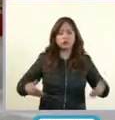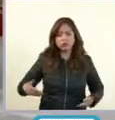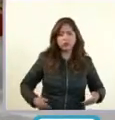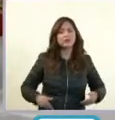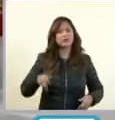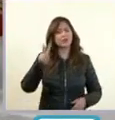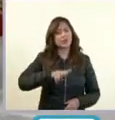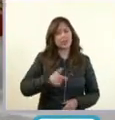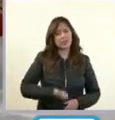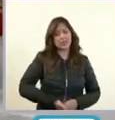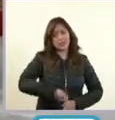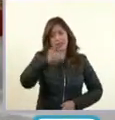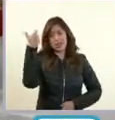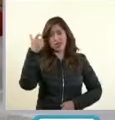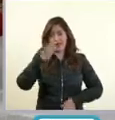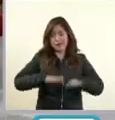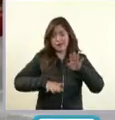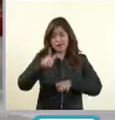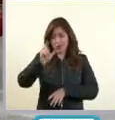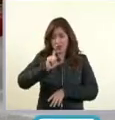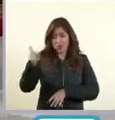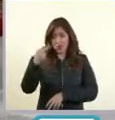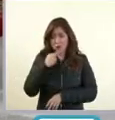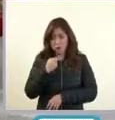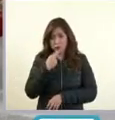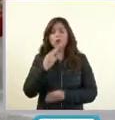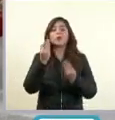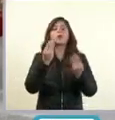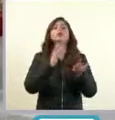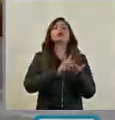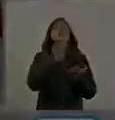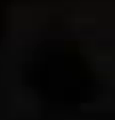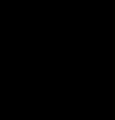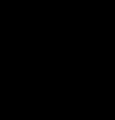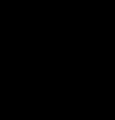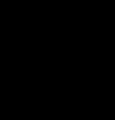Alicia, carísimo, porque es muy es caro carísimo. comprar en la dulcería. Gracias por Gracias, esos consejos, Alicia. Los vamos a tomar en cuenta.